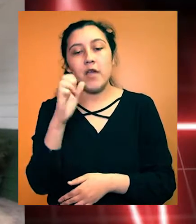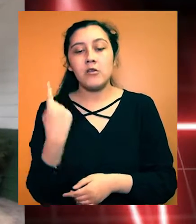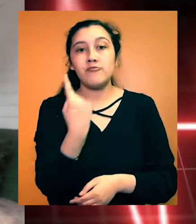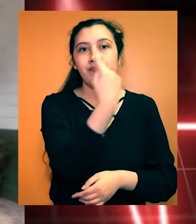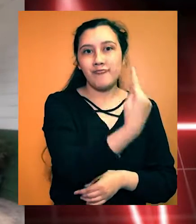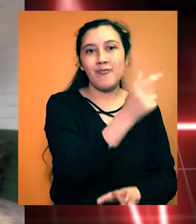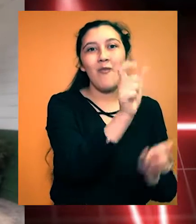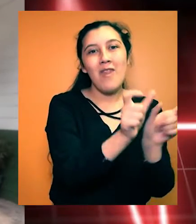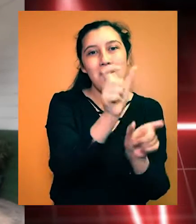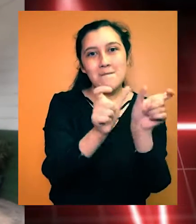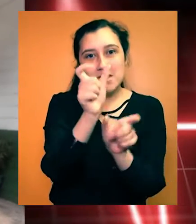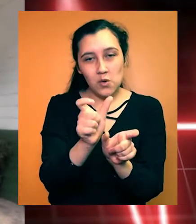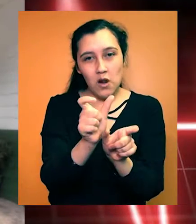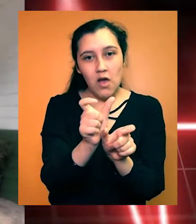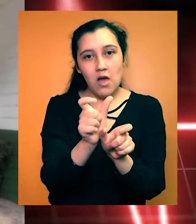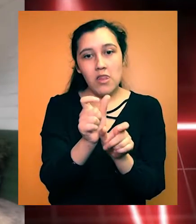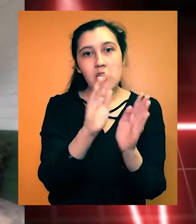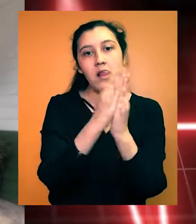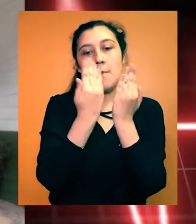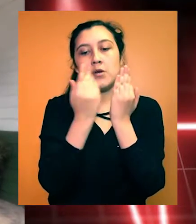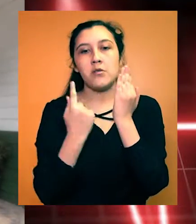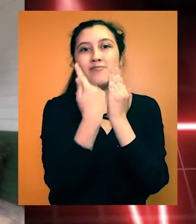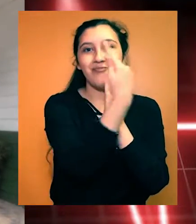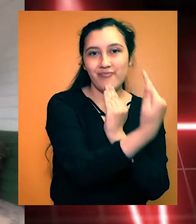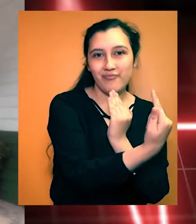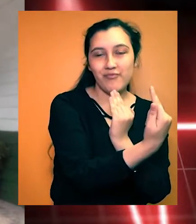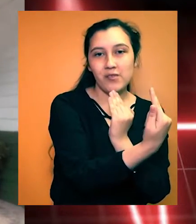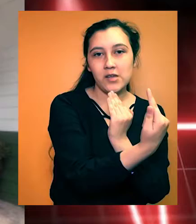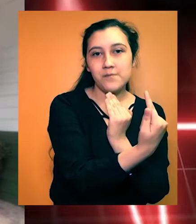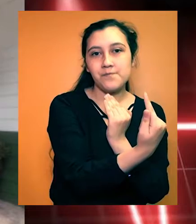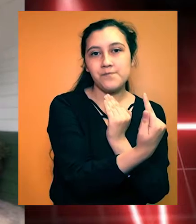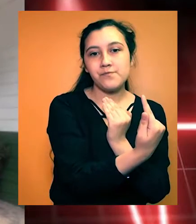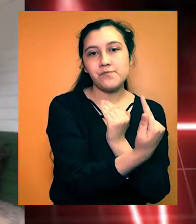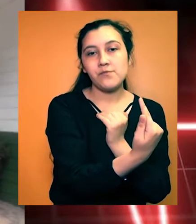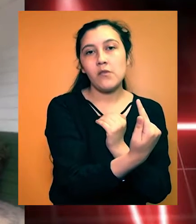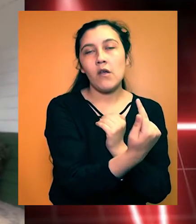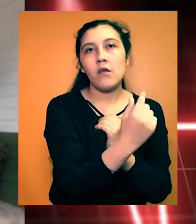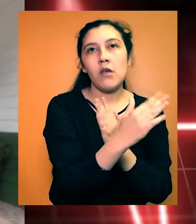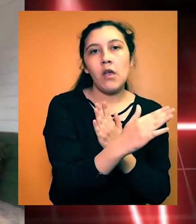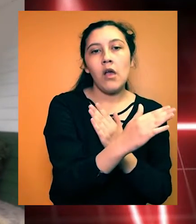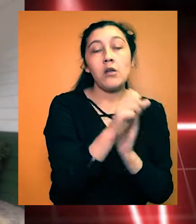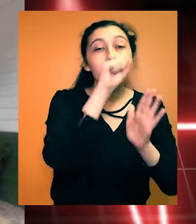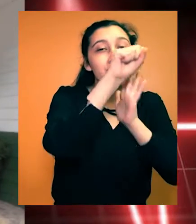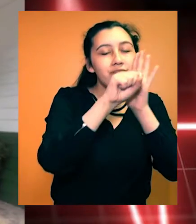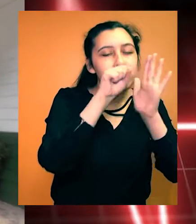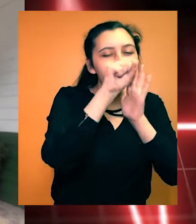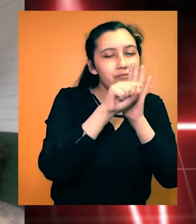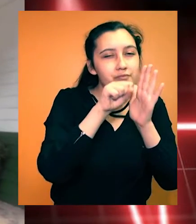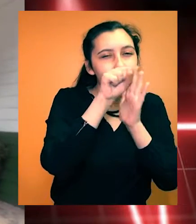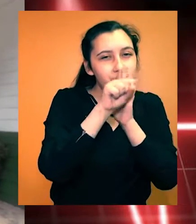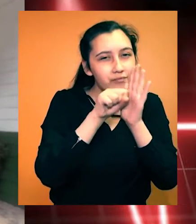menciona. Efectivamente hubo ingreso de un sujeto que accedió a través de la puerta principal y logró llegar hasta la caja de recaudación. No obstante,